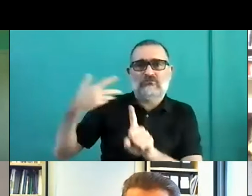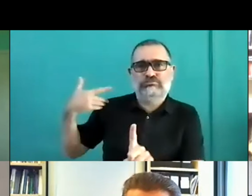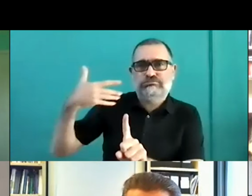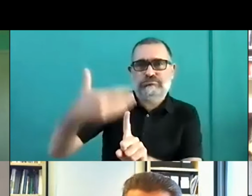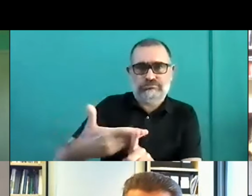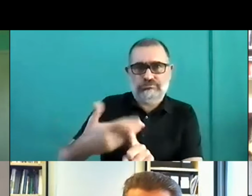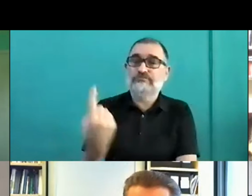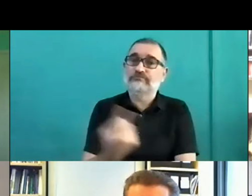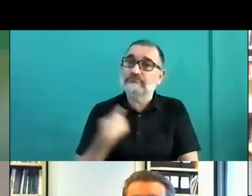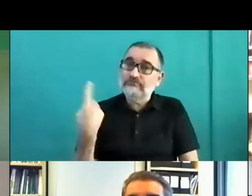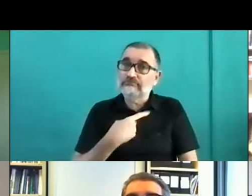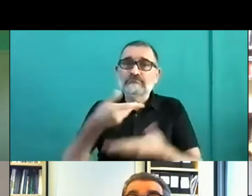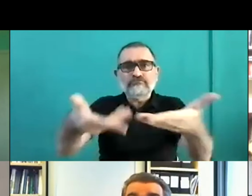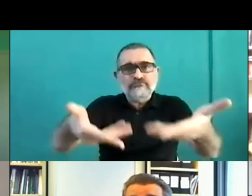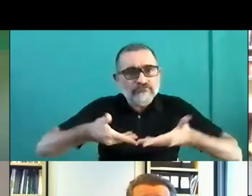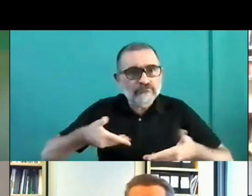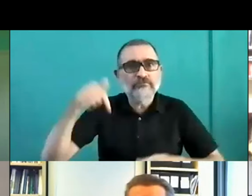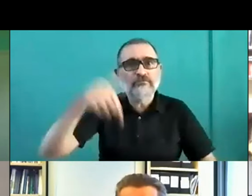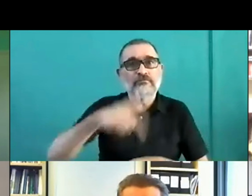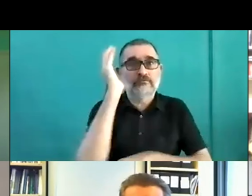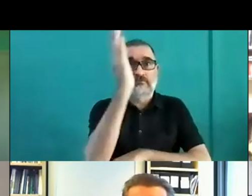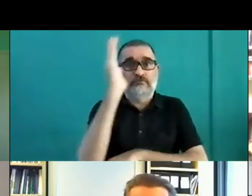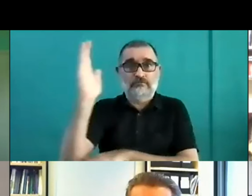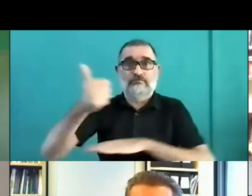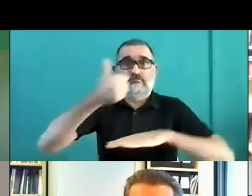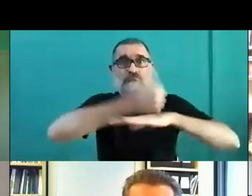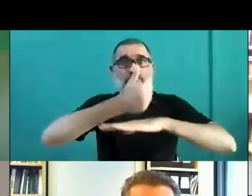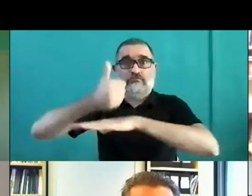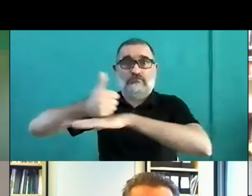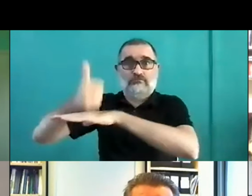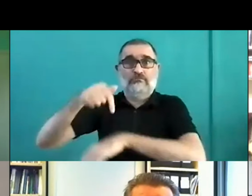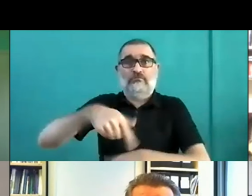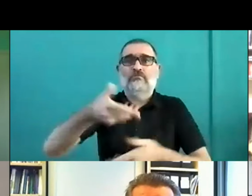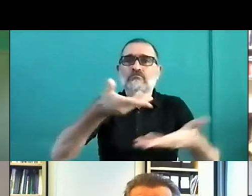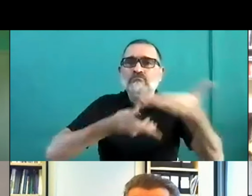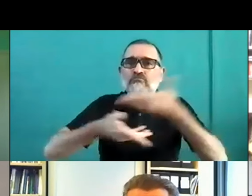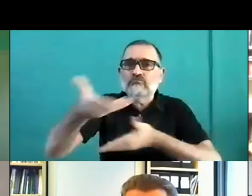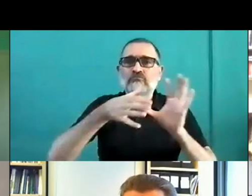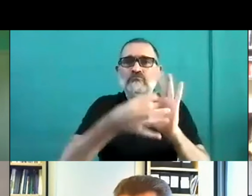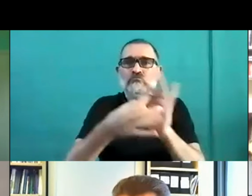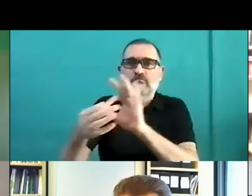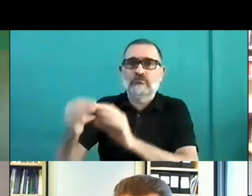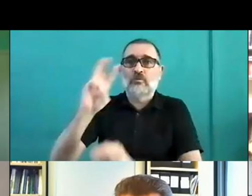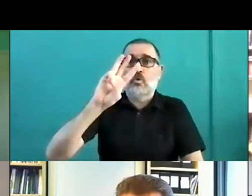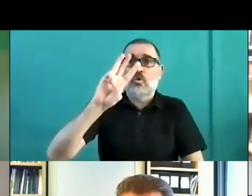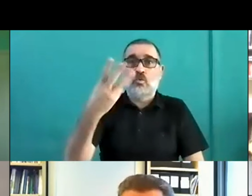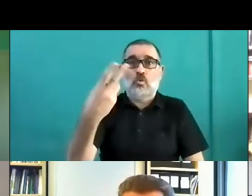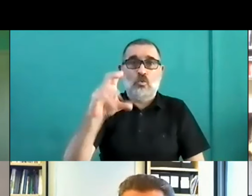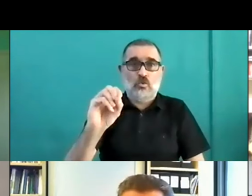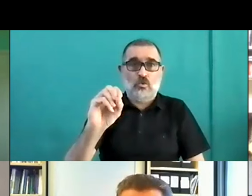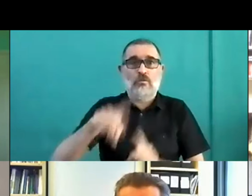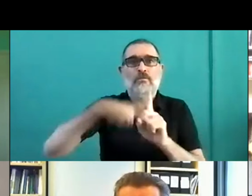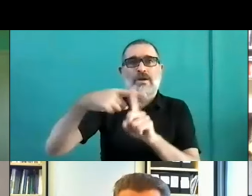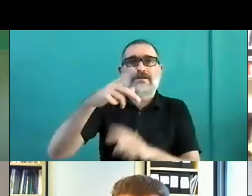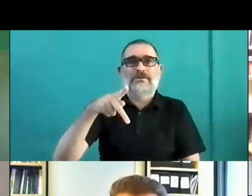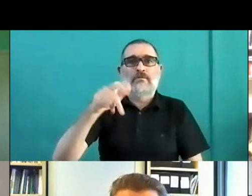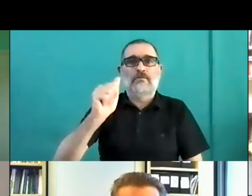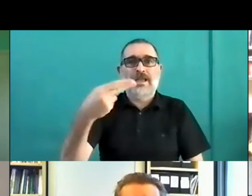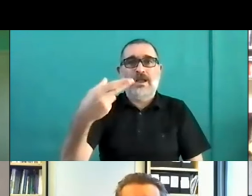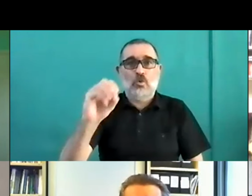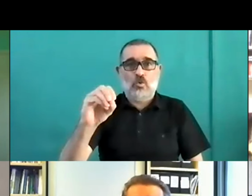técnica con los Estados miembros, incluso desde antes de ser reconocidos como centros colaboradores. Ellos nos